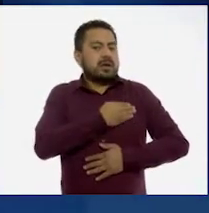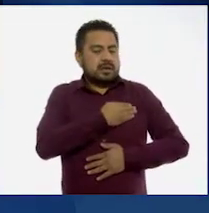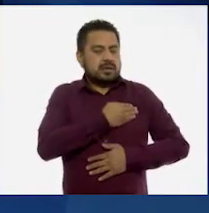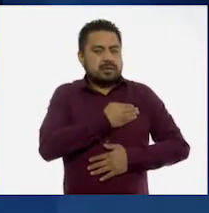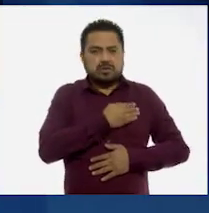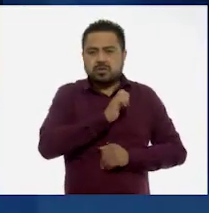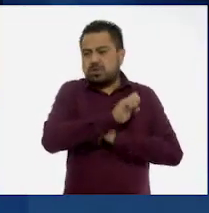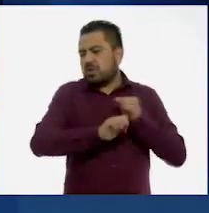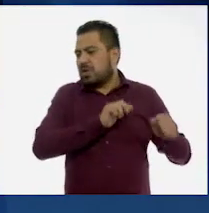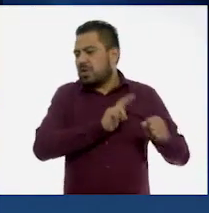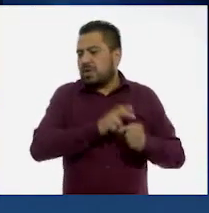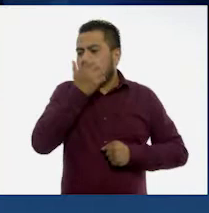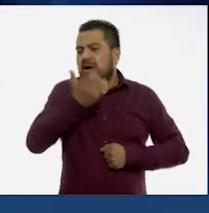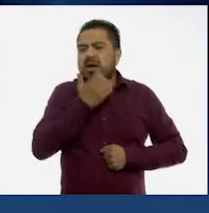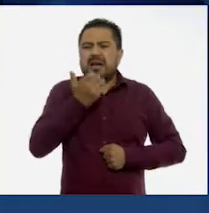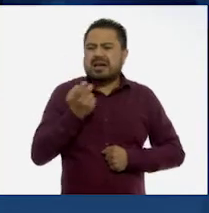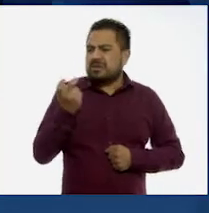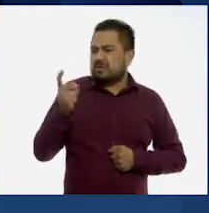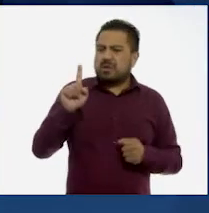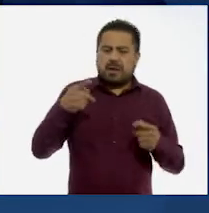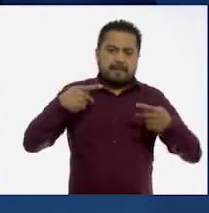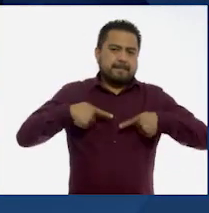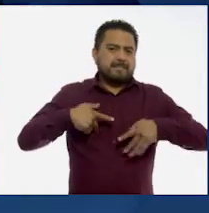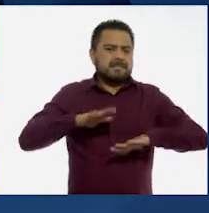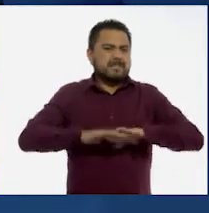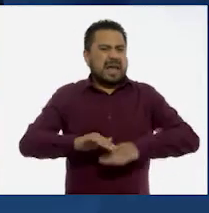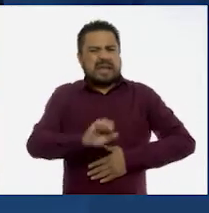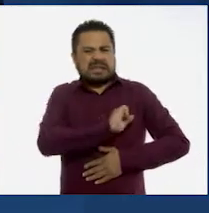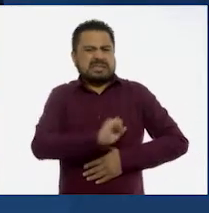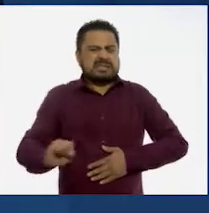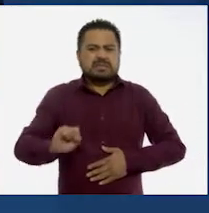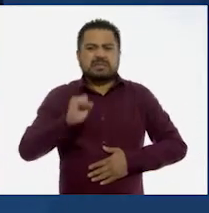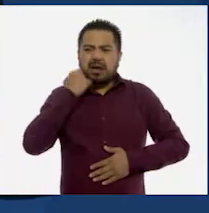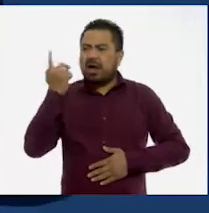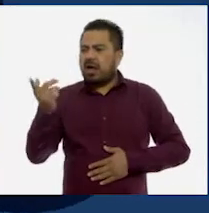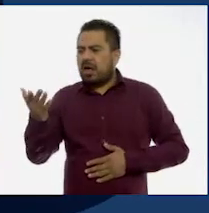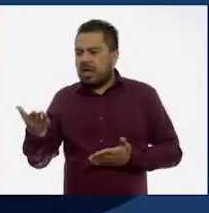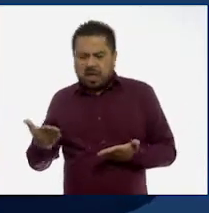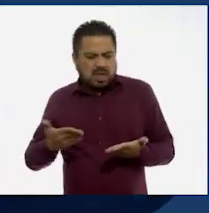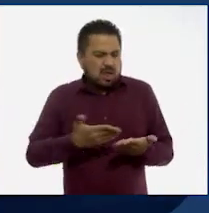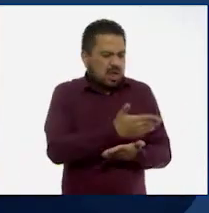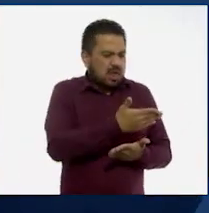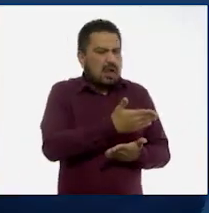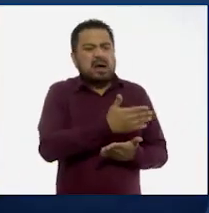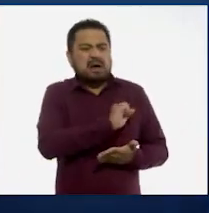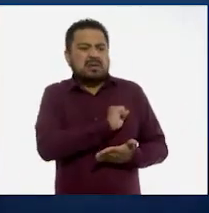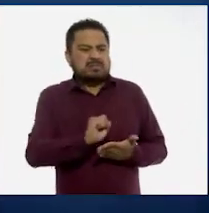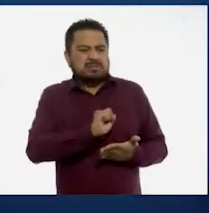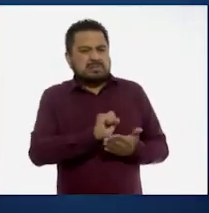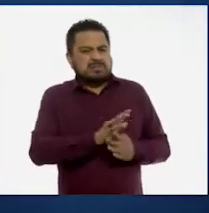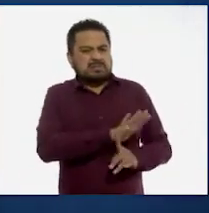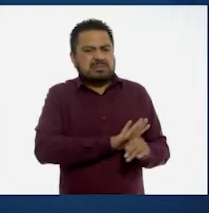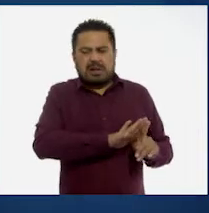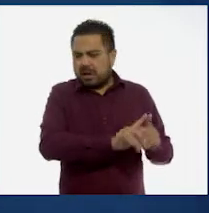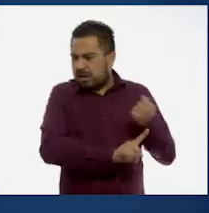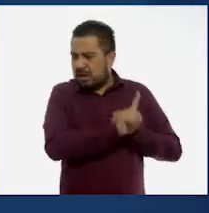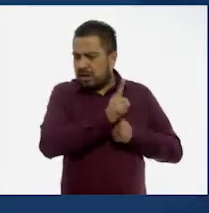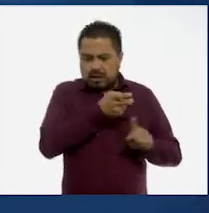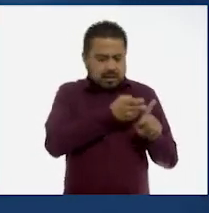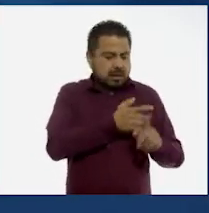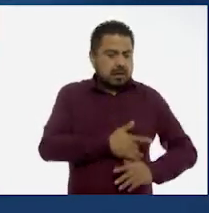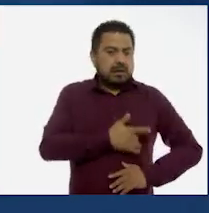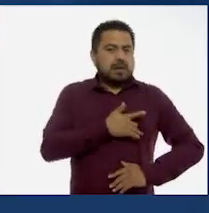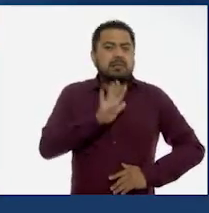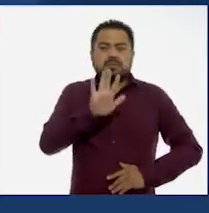antagonista normalmente lo manejan con una persona mala que le quiere hacer un daño al protagonista. Y esta visión es,